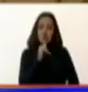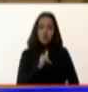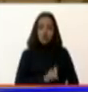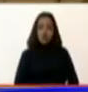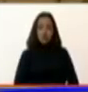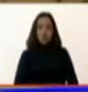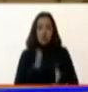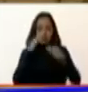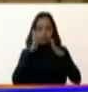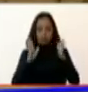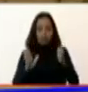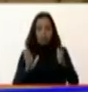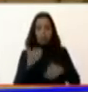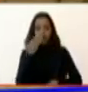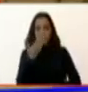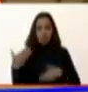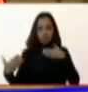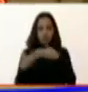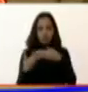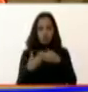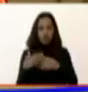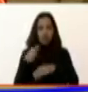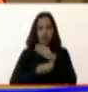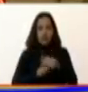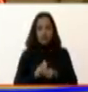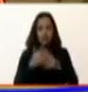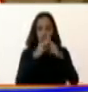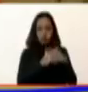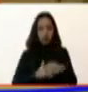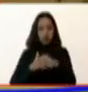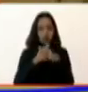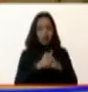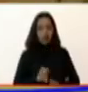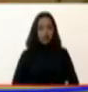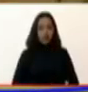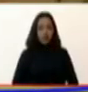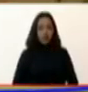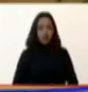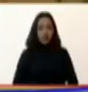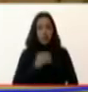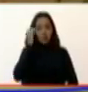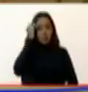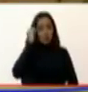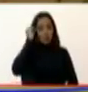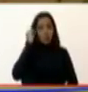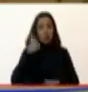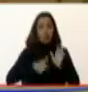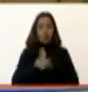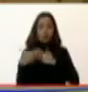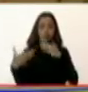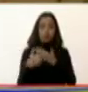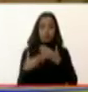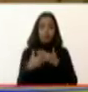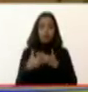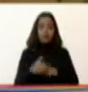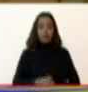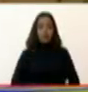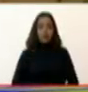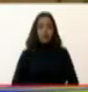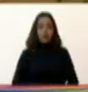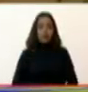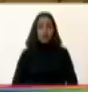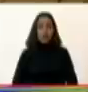la agresión del enemigo, que creemos que es una agresión que va más allá de lo mediático, para llegar hasta